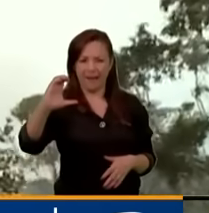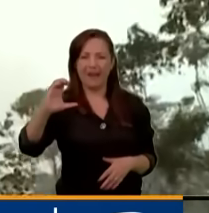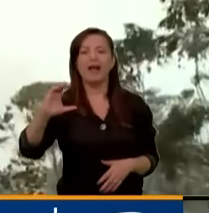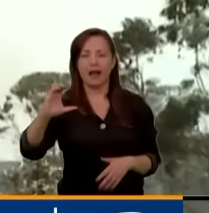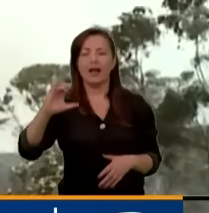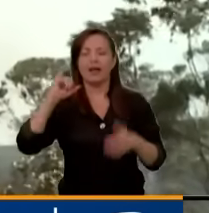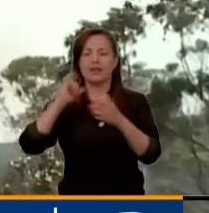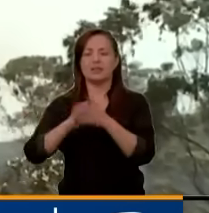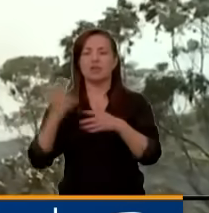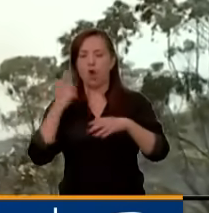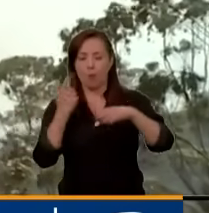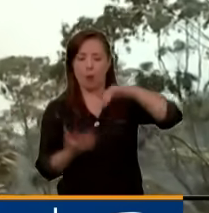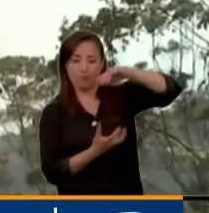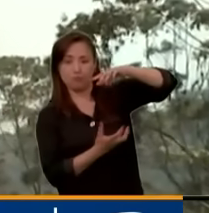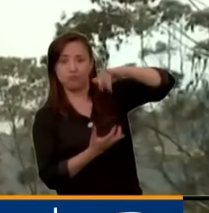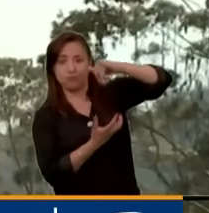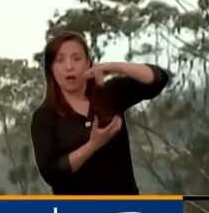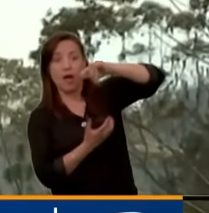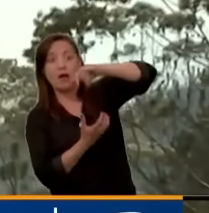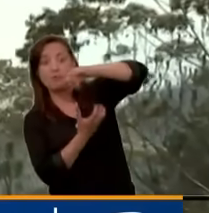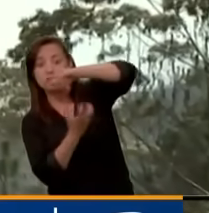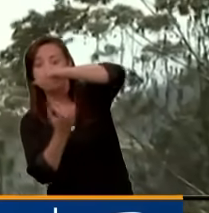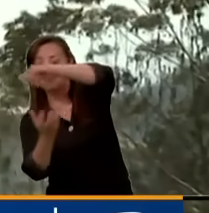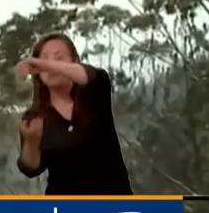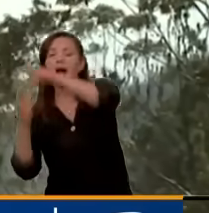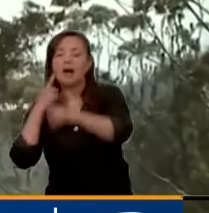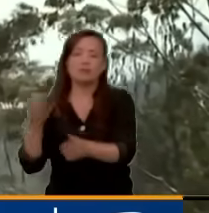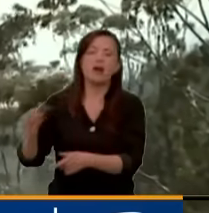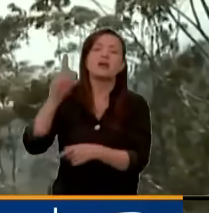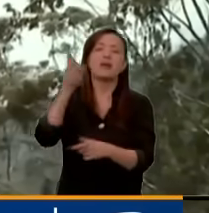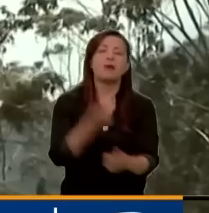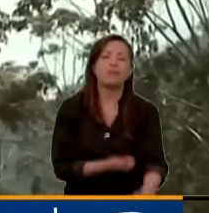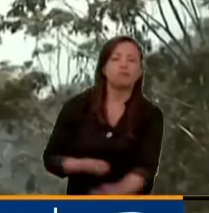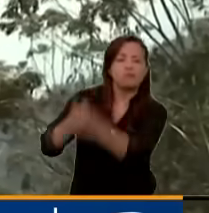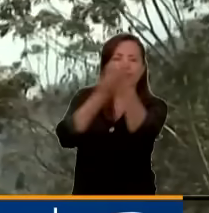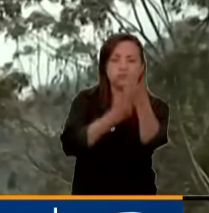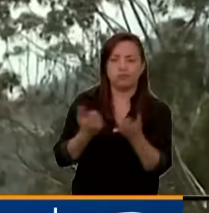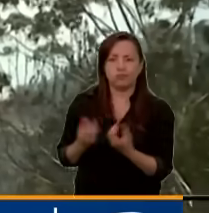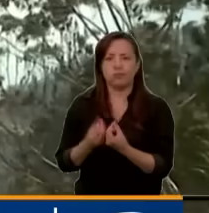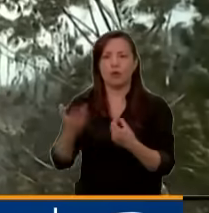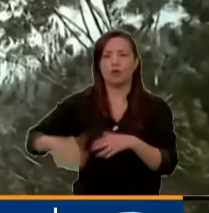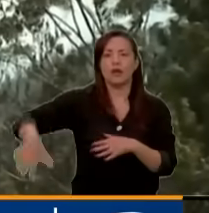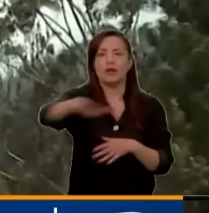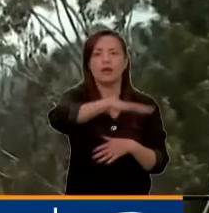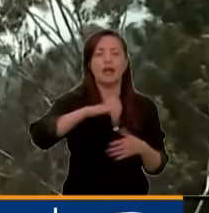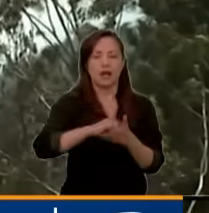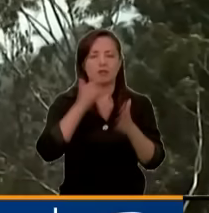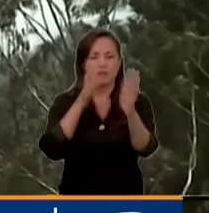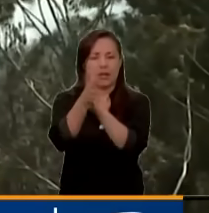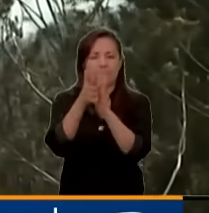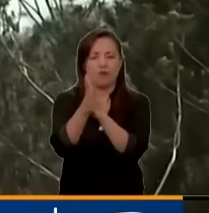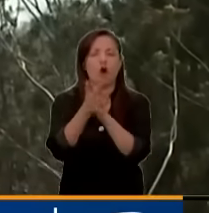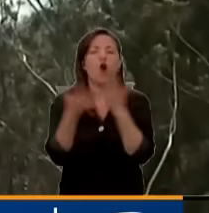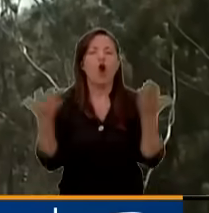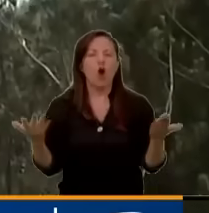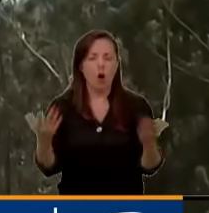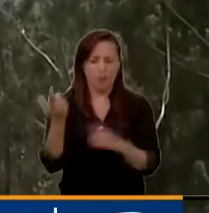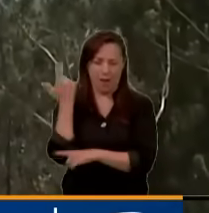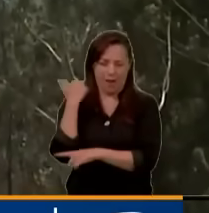tratando desde el aire, y también los bomberos por tierra de controlar esta conflagración. En el siguiente informe les muestro cómo han trabajado desde